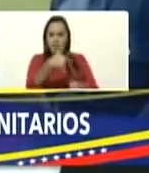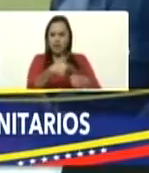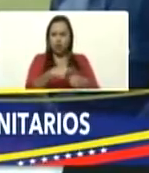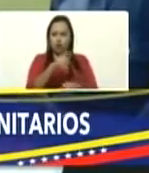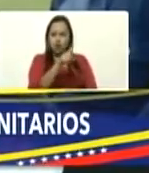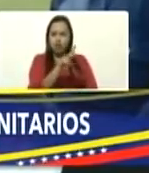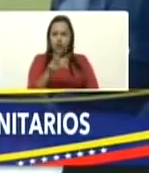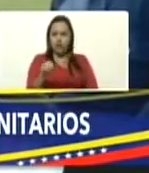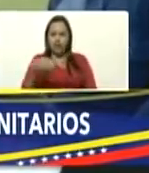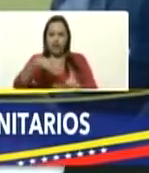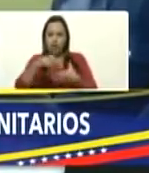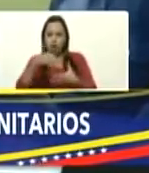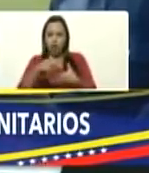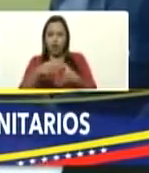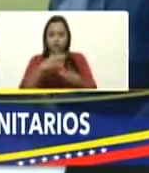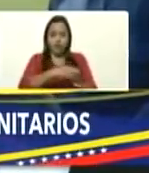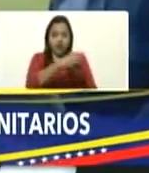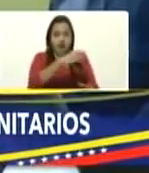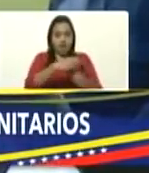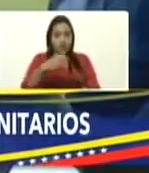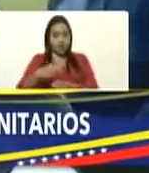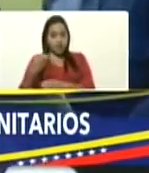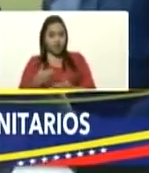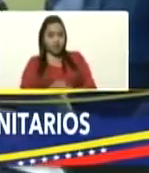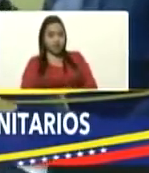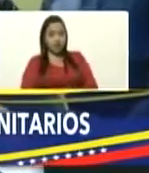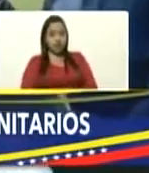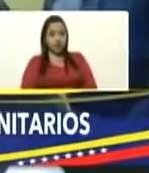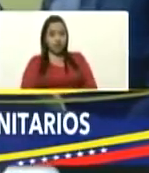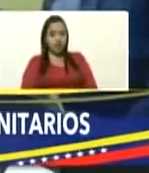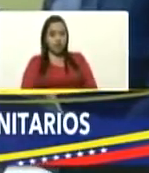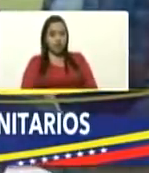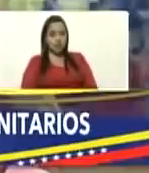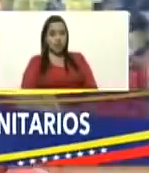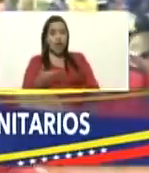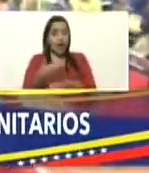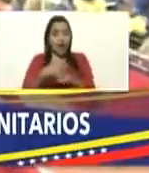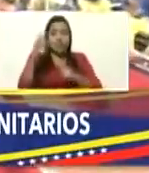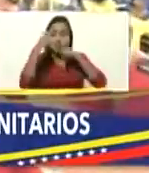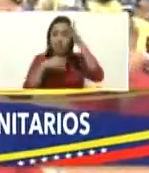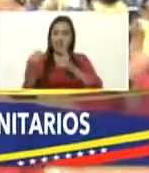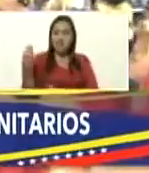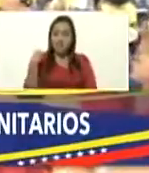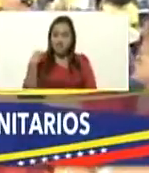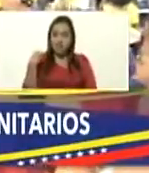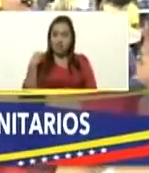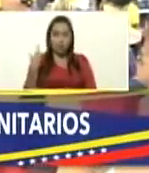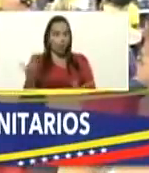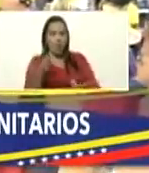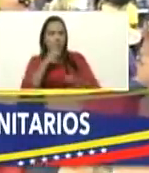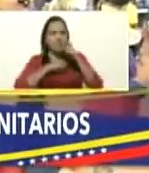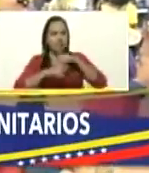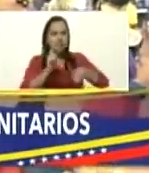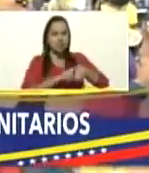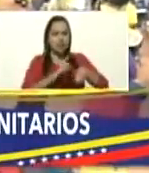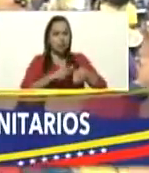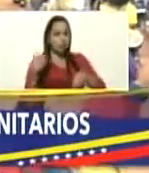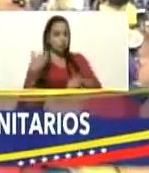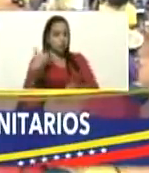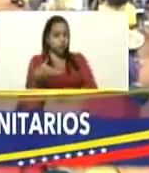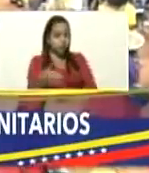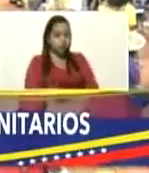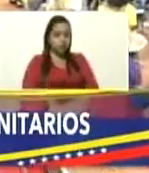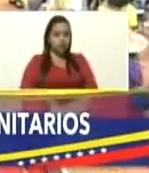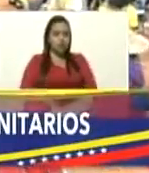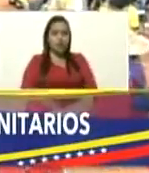por barril, etcétera. Y que nos advirtió Chávez los momentos que atravesaríamos. Y aquí está,